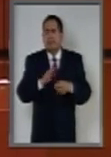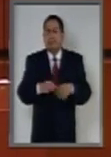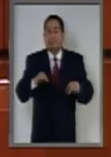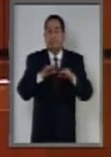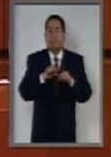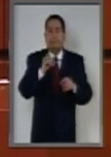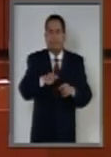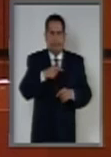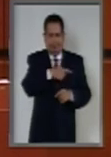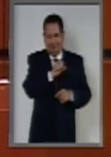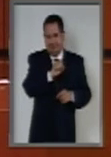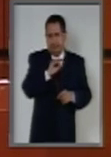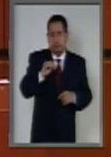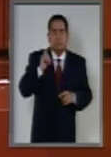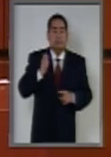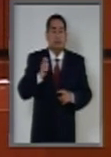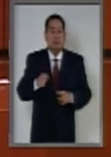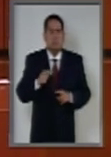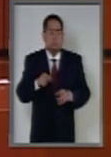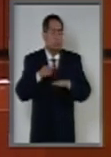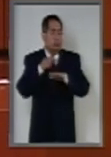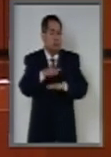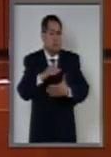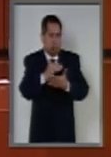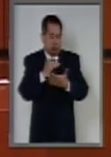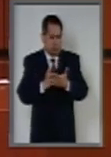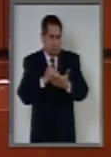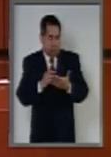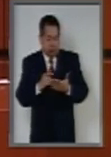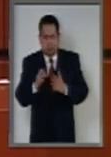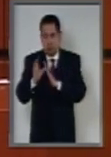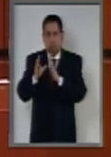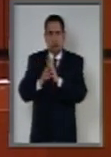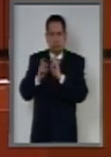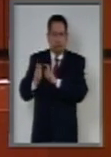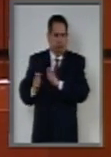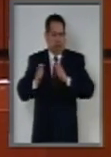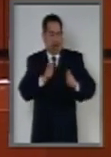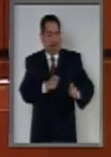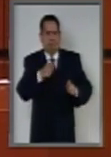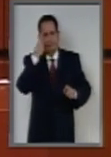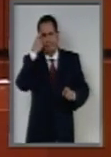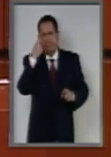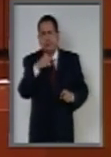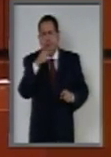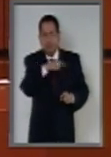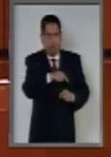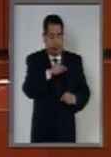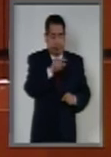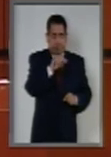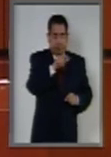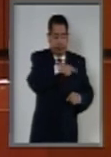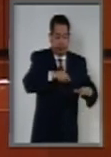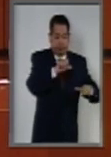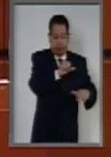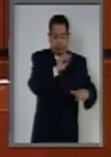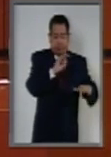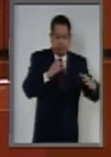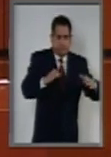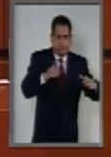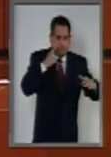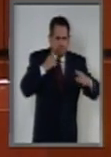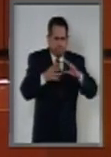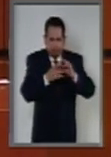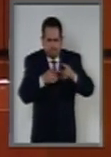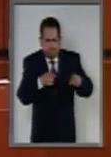la Federación es la relativa a la facultad constitucional para que la auditoría fiscalice